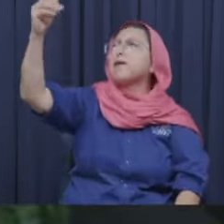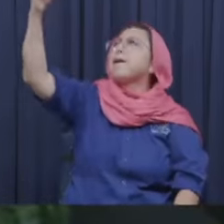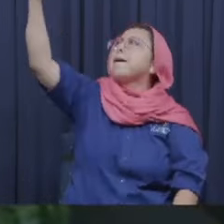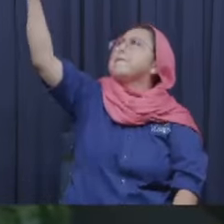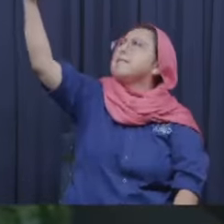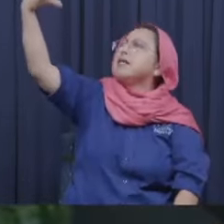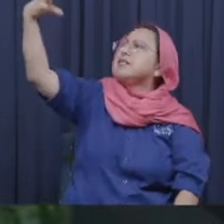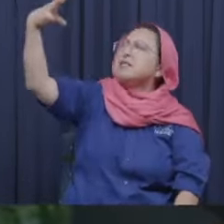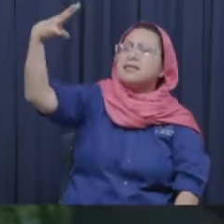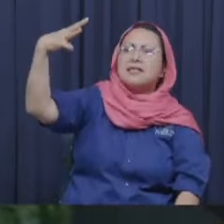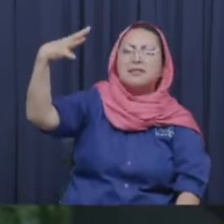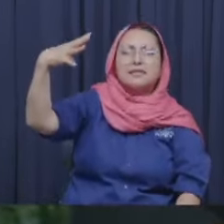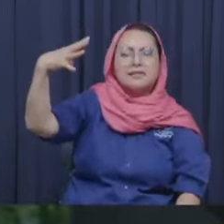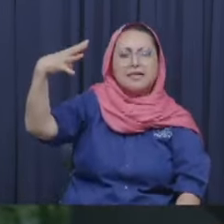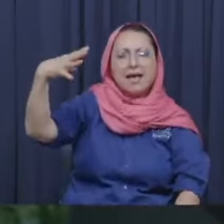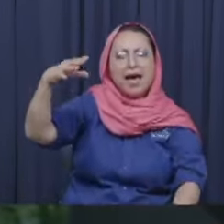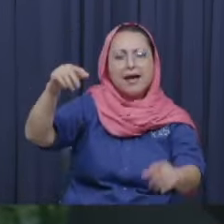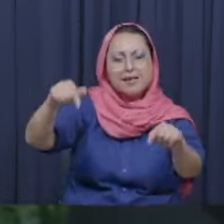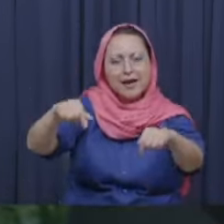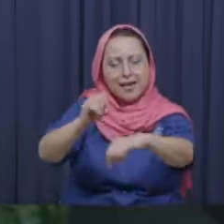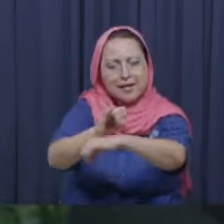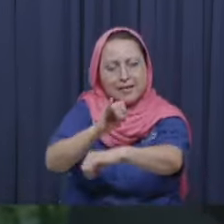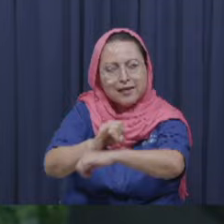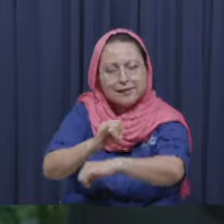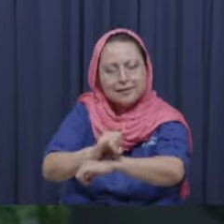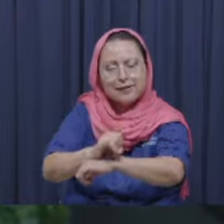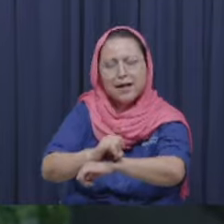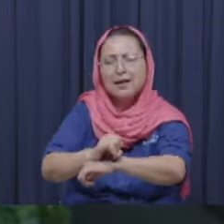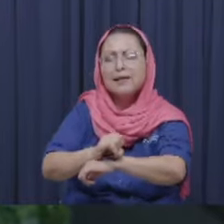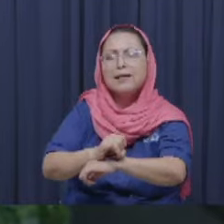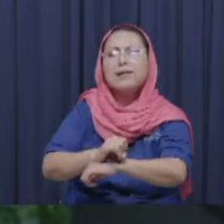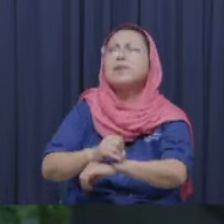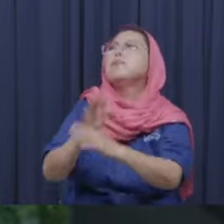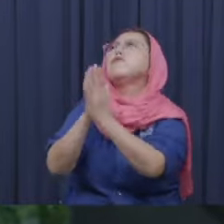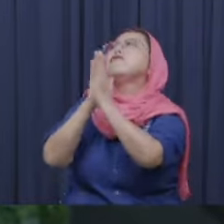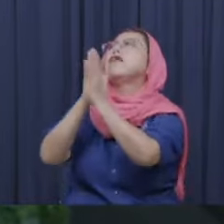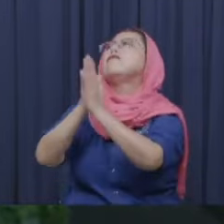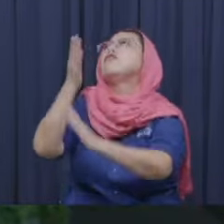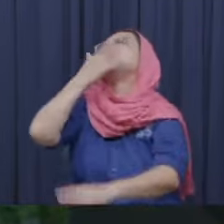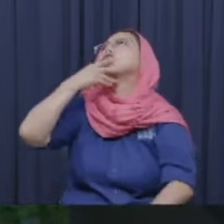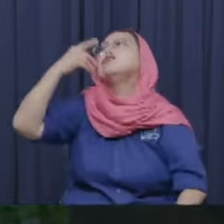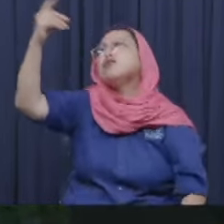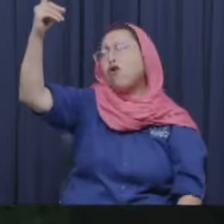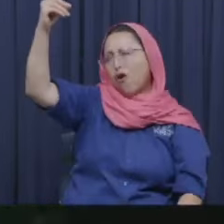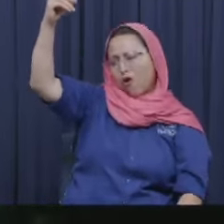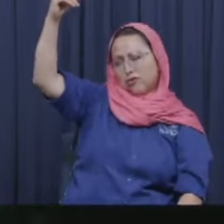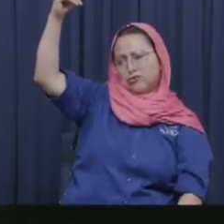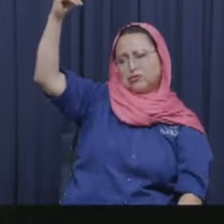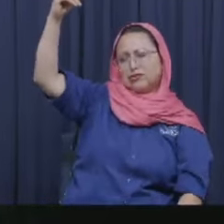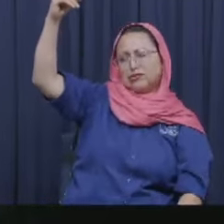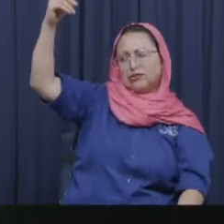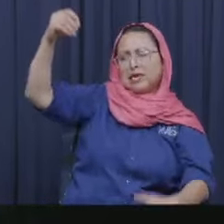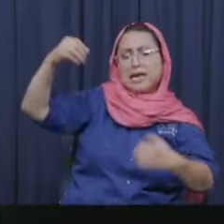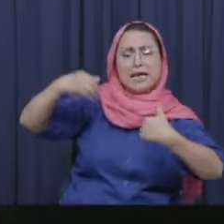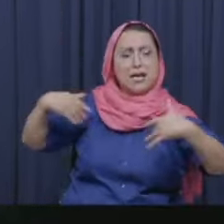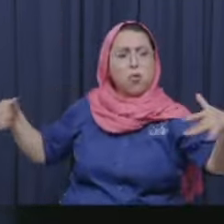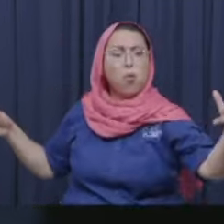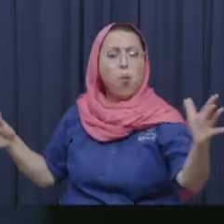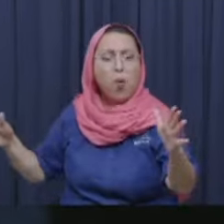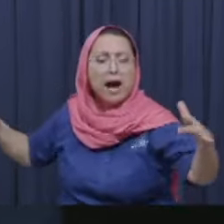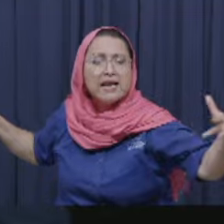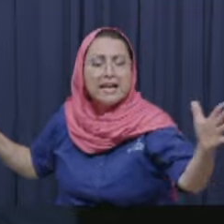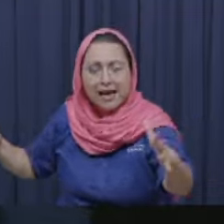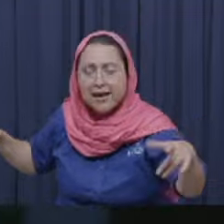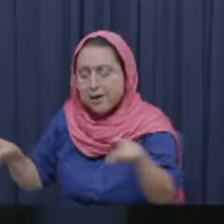Bendice a tu pueblo, despiértanos como el águila que despierta a su